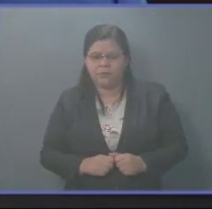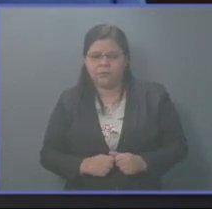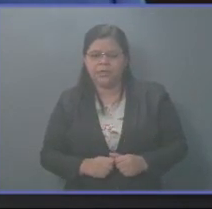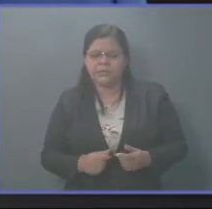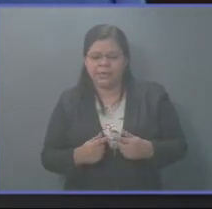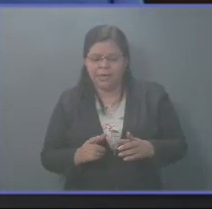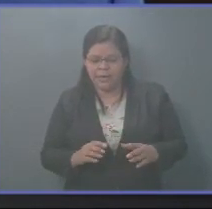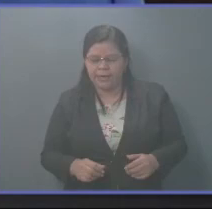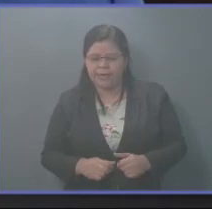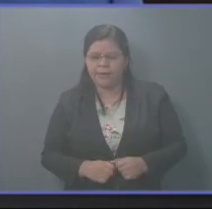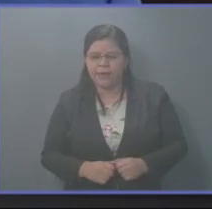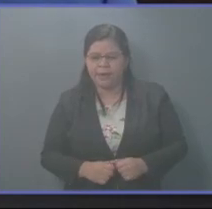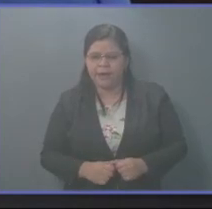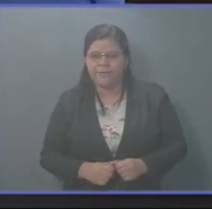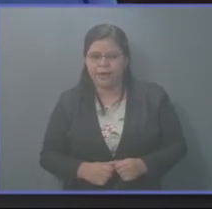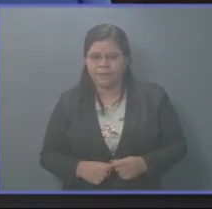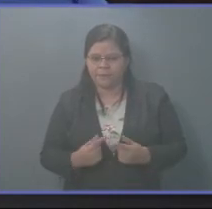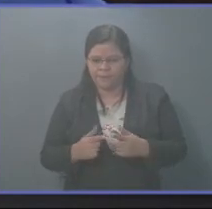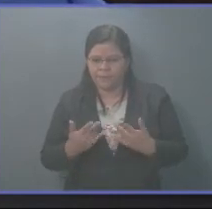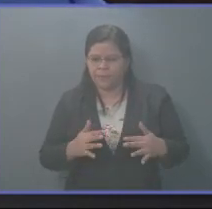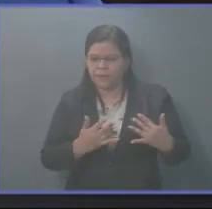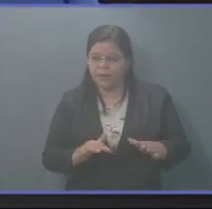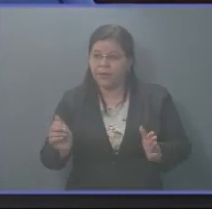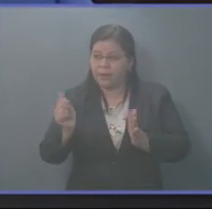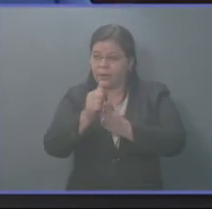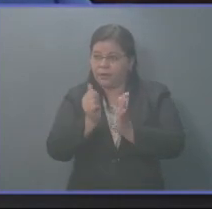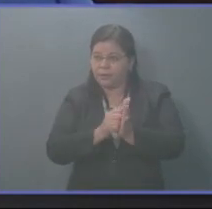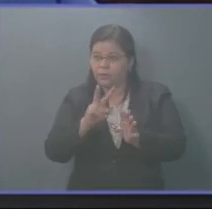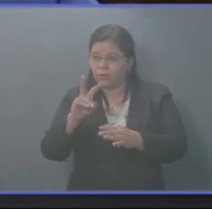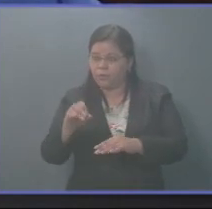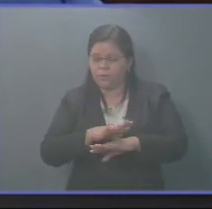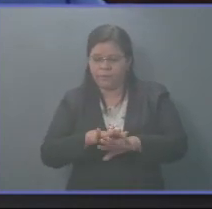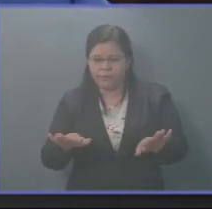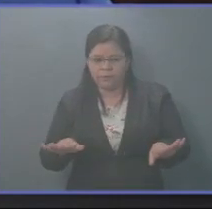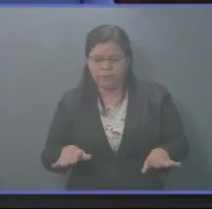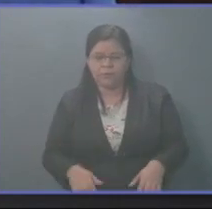esa actividad. Hasta aquí el artículo 20, Presidenta.